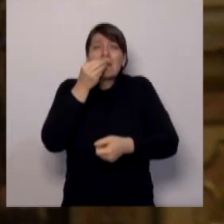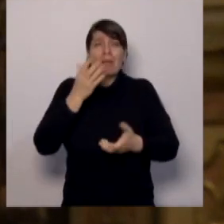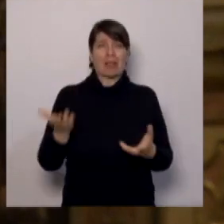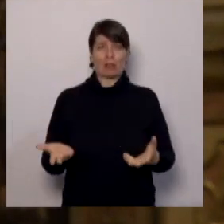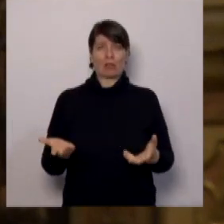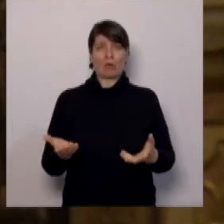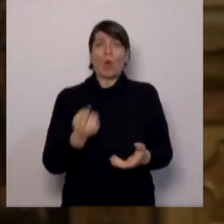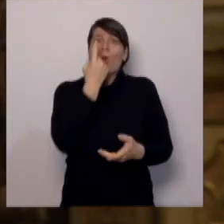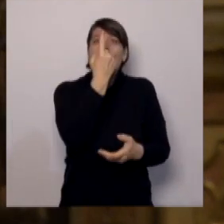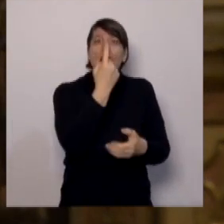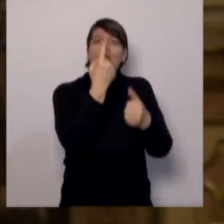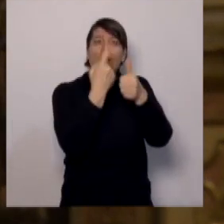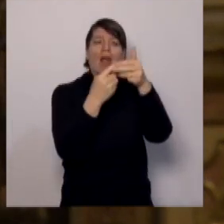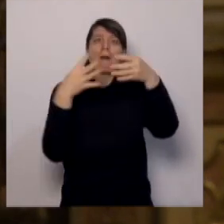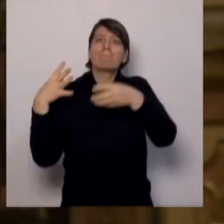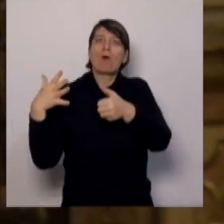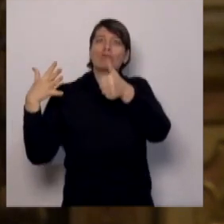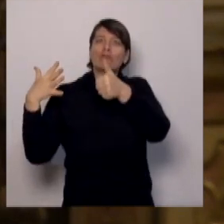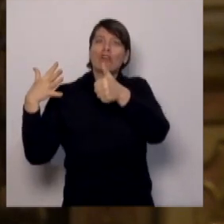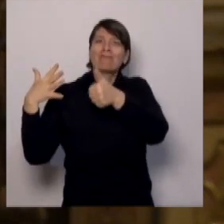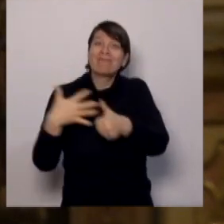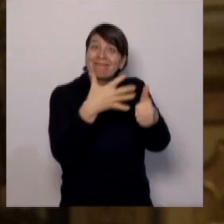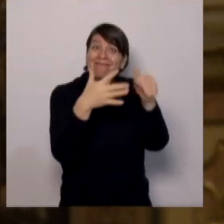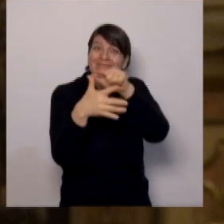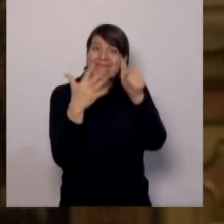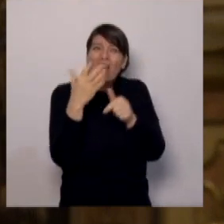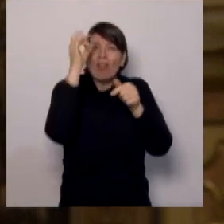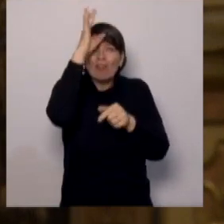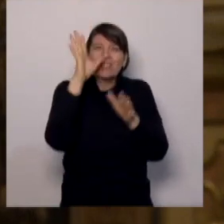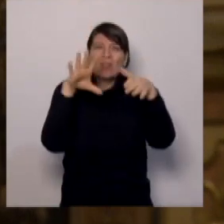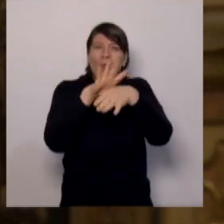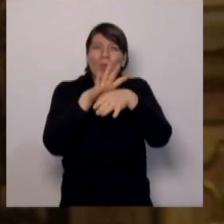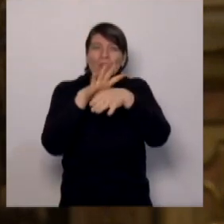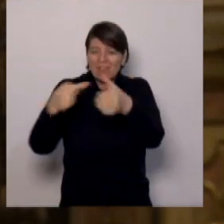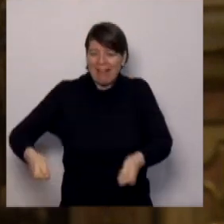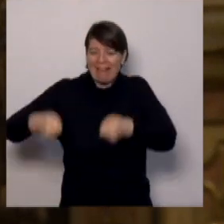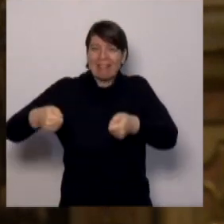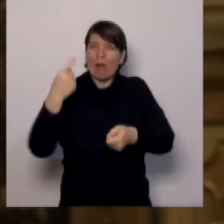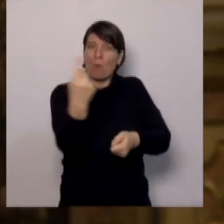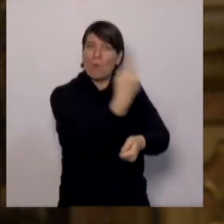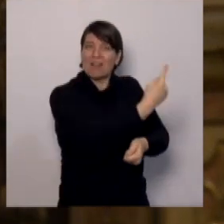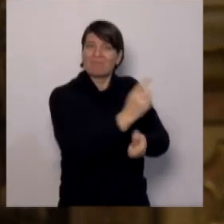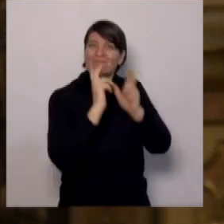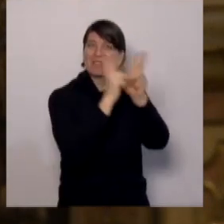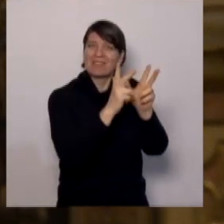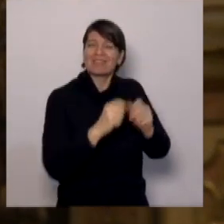12 canastas de alimento, una por cada apóstol. Y aquí encontramos